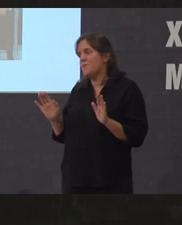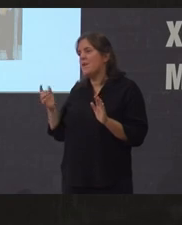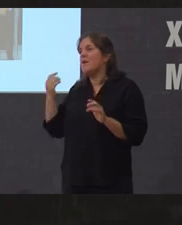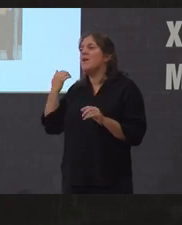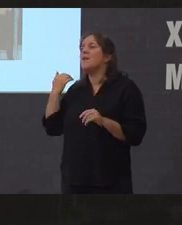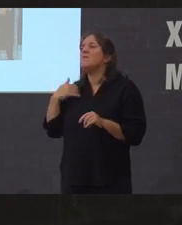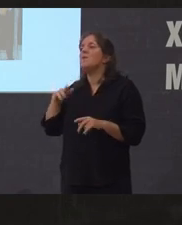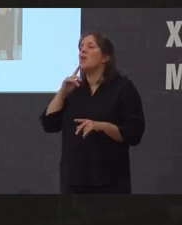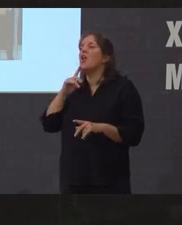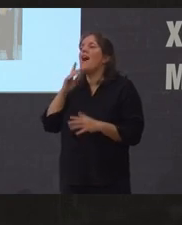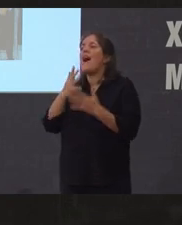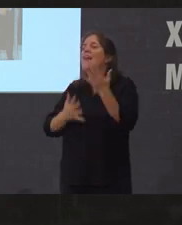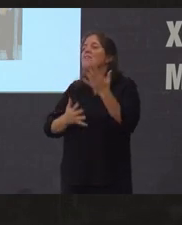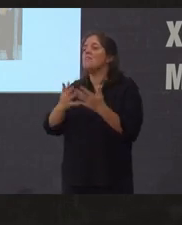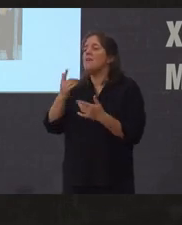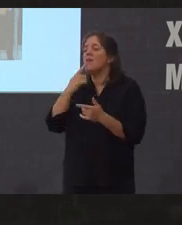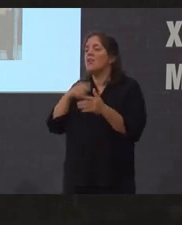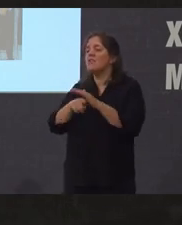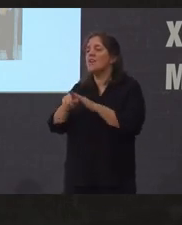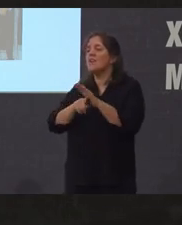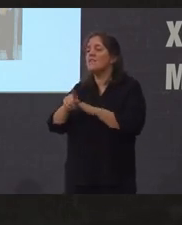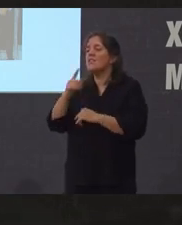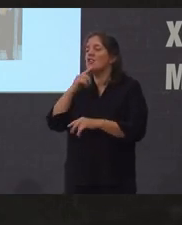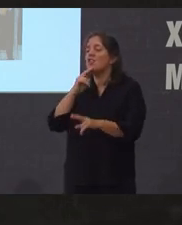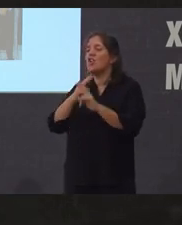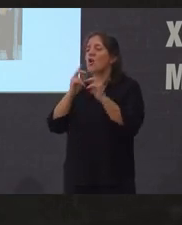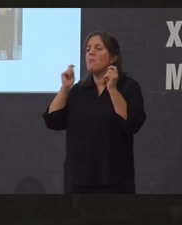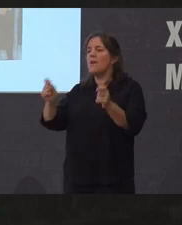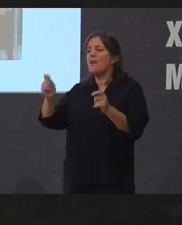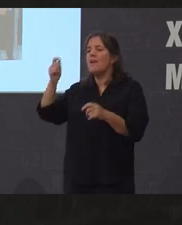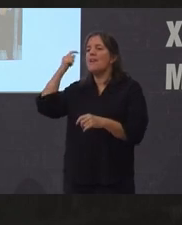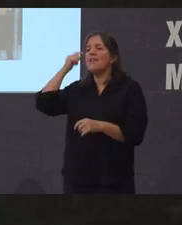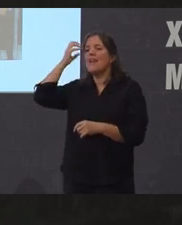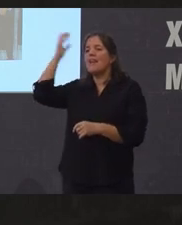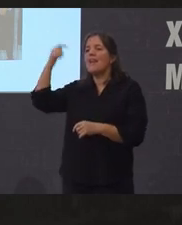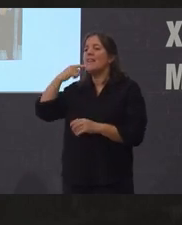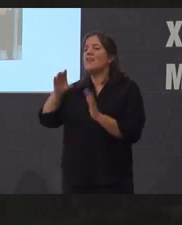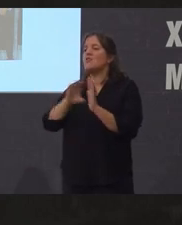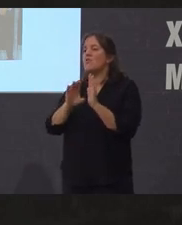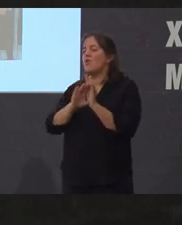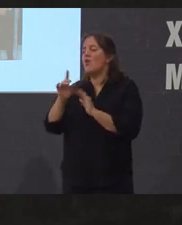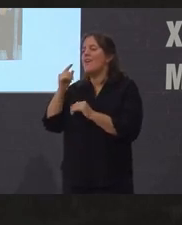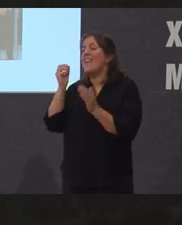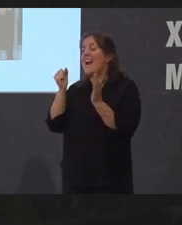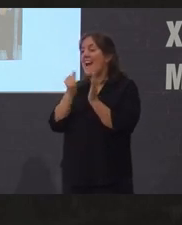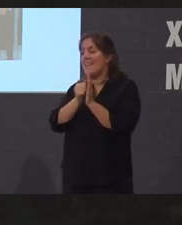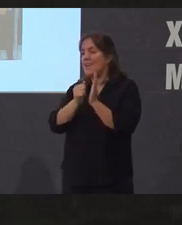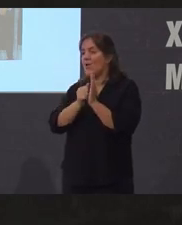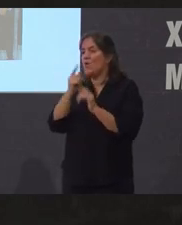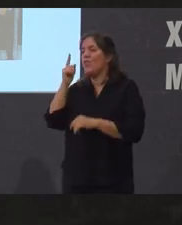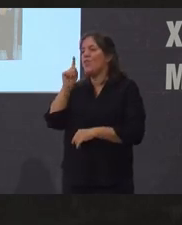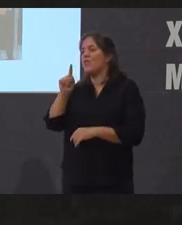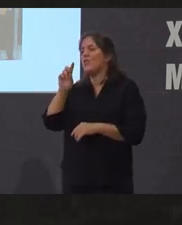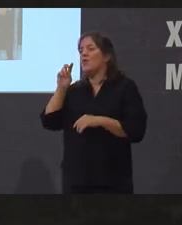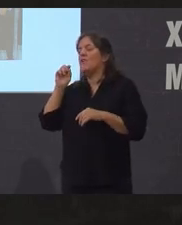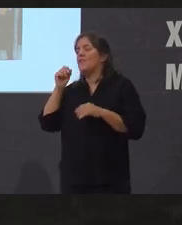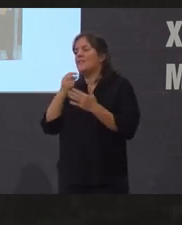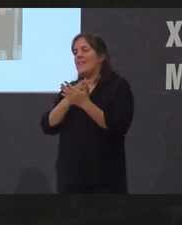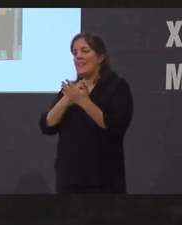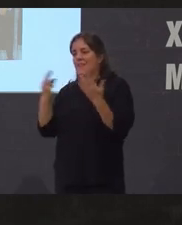se administra no nome do rei, di a Constitución, no artículo 117. Entón, en todas as